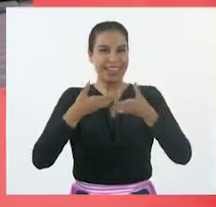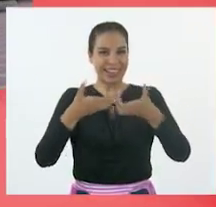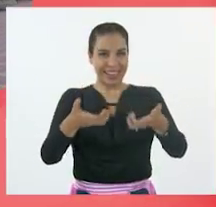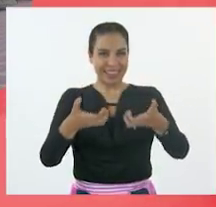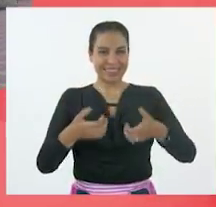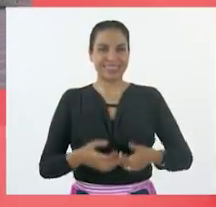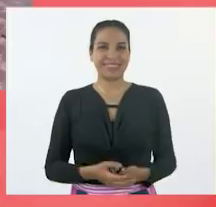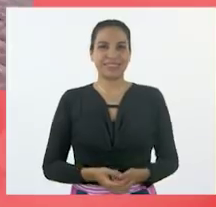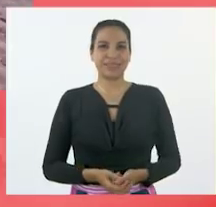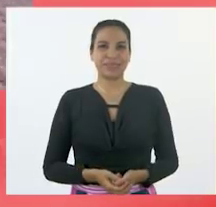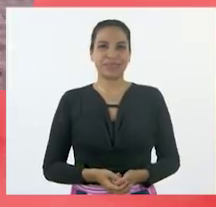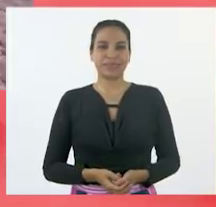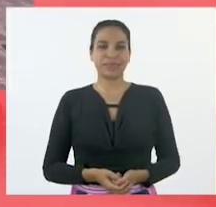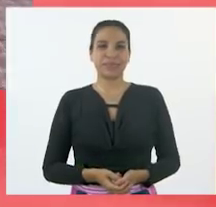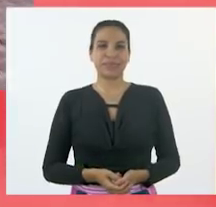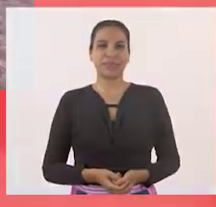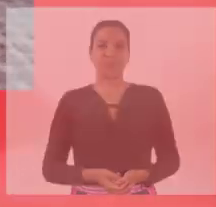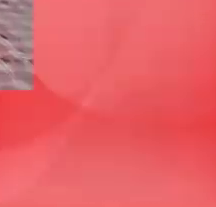calles.